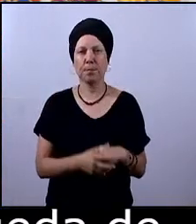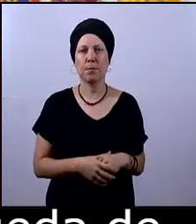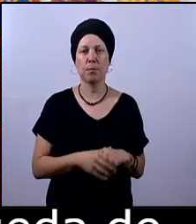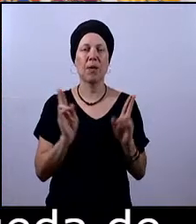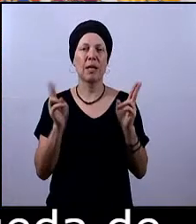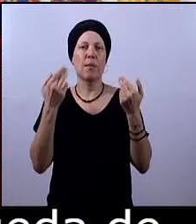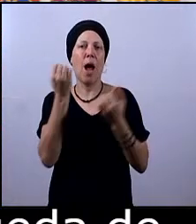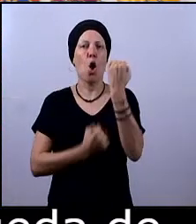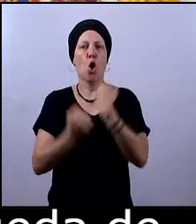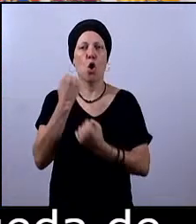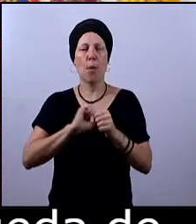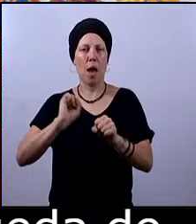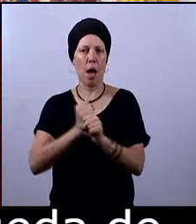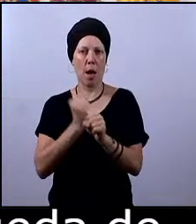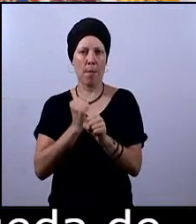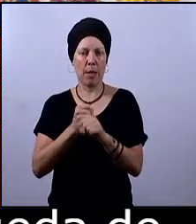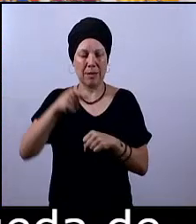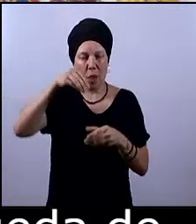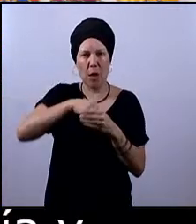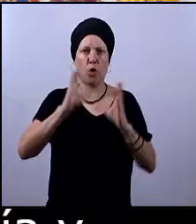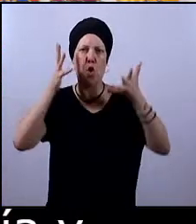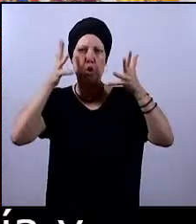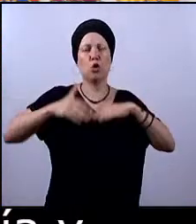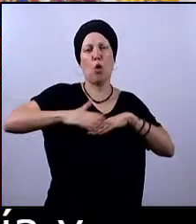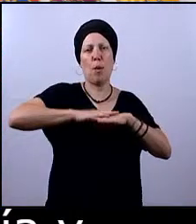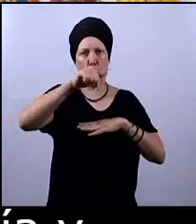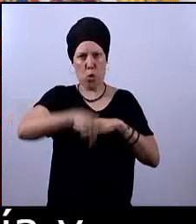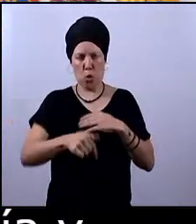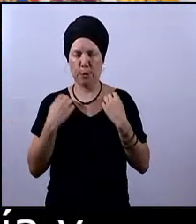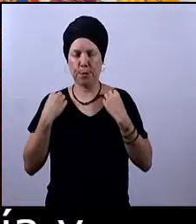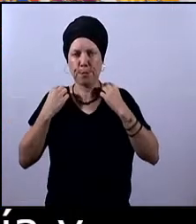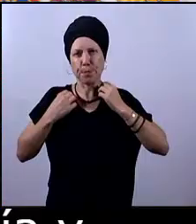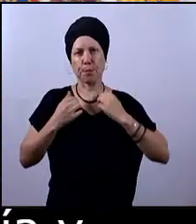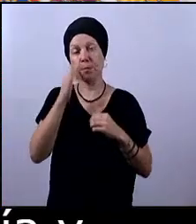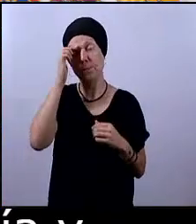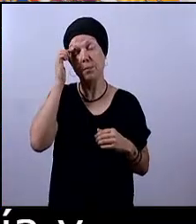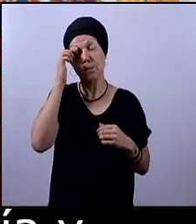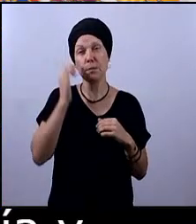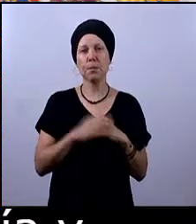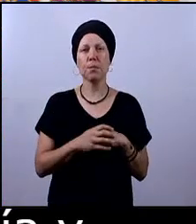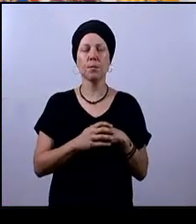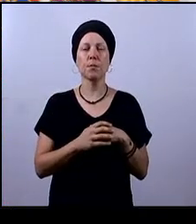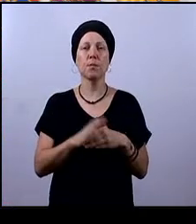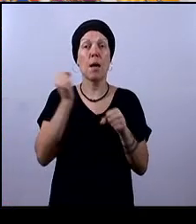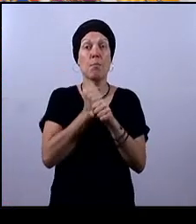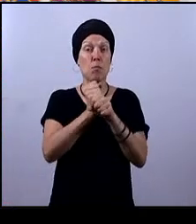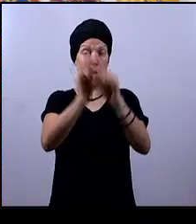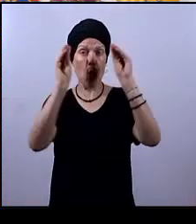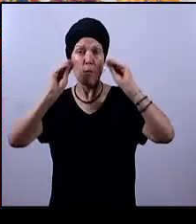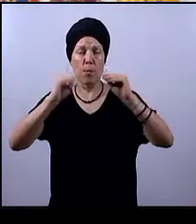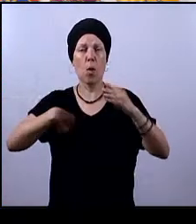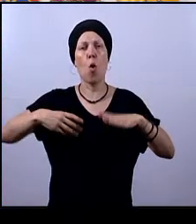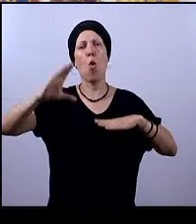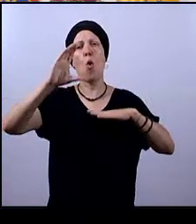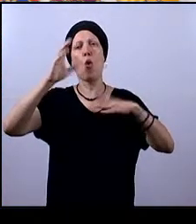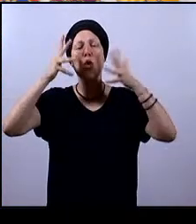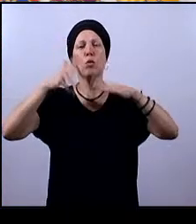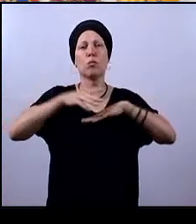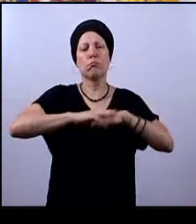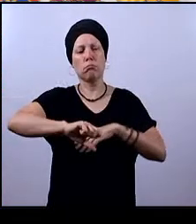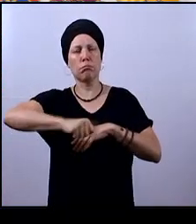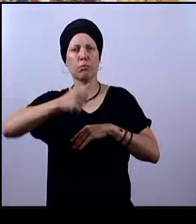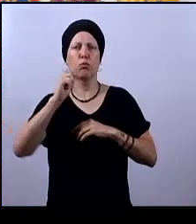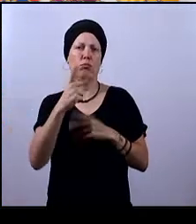materia de economía y empleo en el Consejo de Gobierno de hoy. En materia de empleo y formación, hoy el Consejo de Gobierno ha dado luz verde